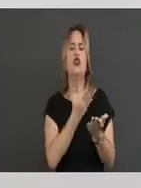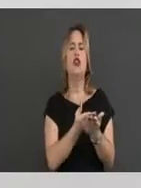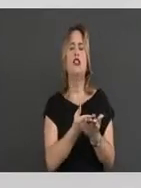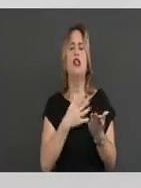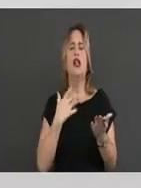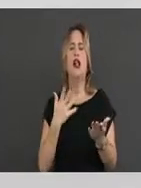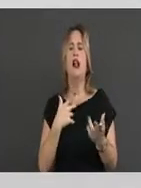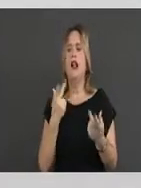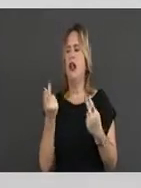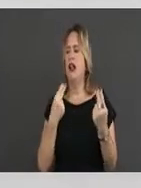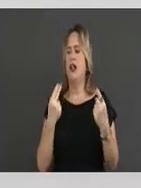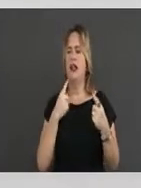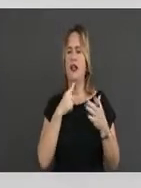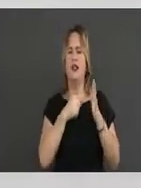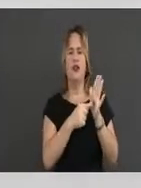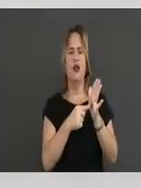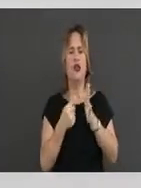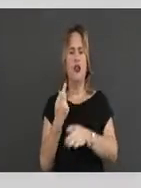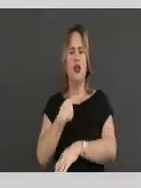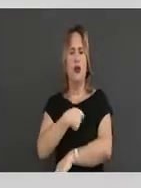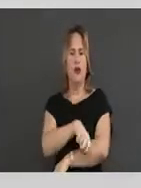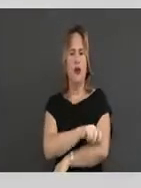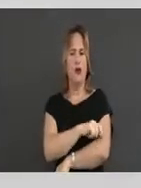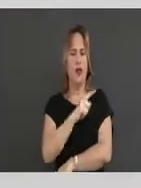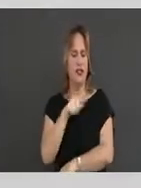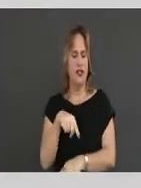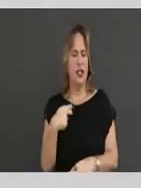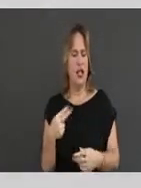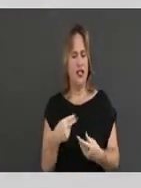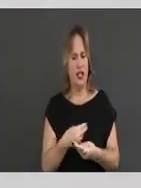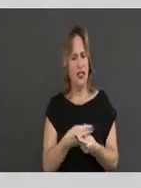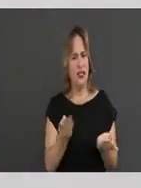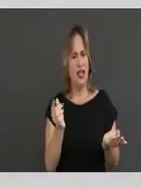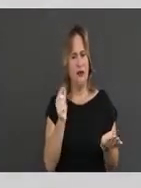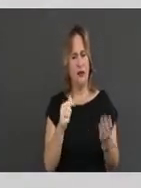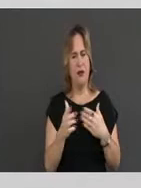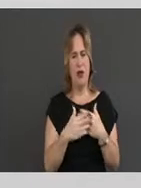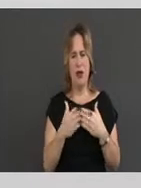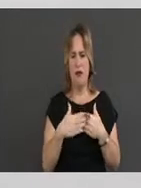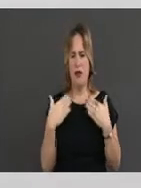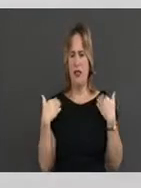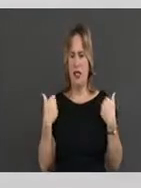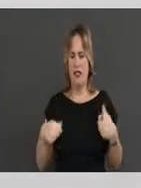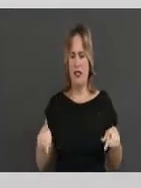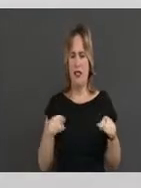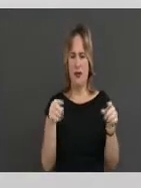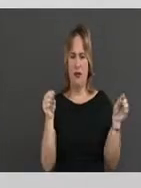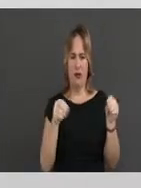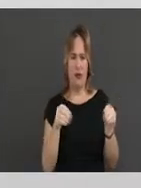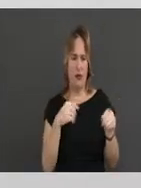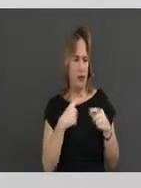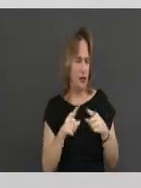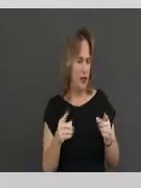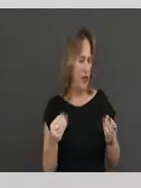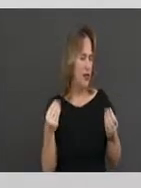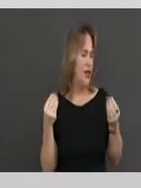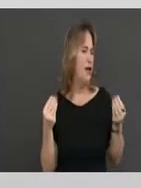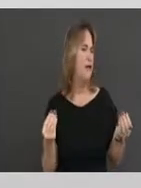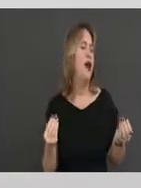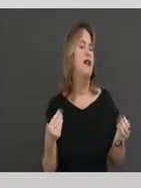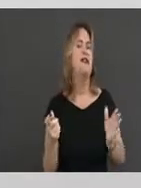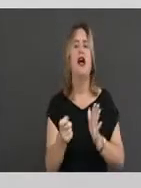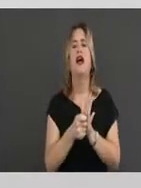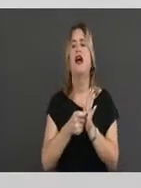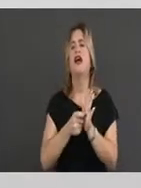quejas, indicaciones y sugerencias de nuestra población se le hará llegar a los respectivos directivos que hoy se encuentran con nosotros. Ahora, ¿qué pasa con los